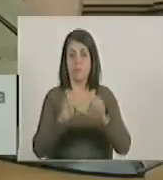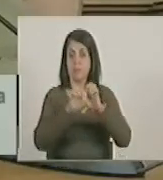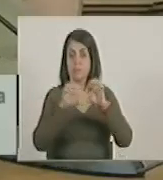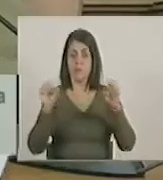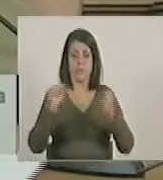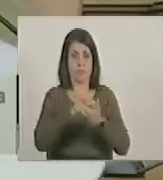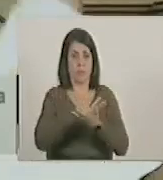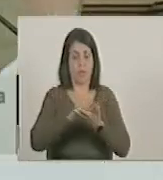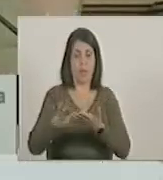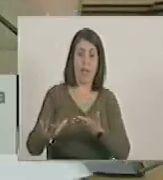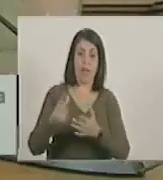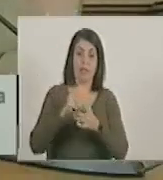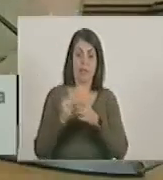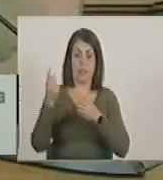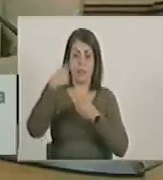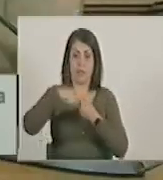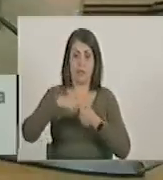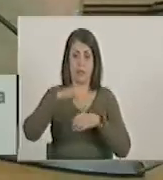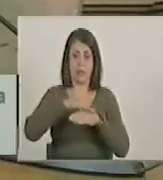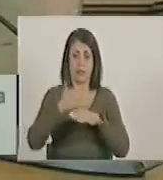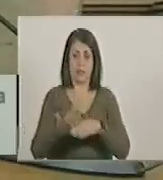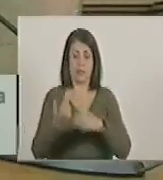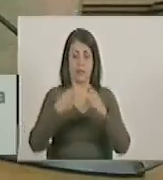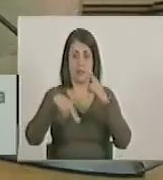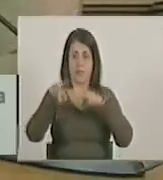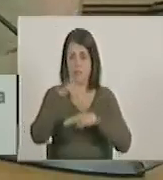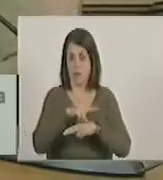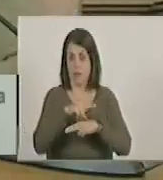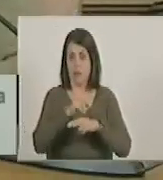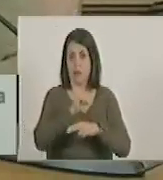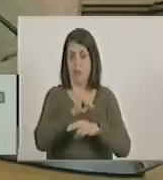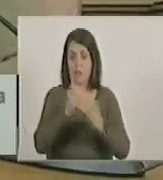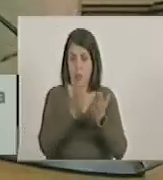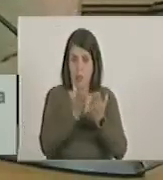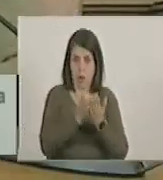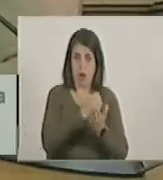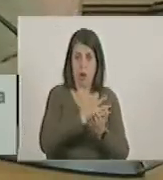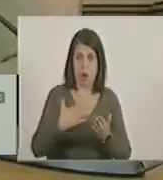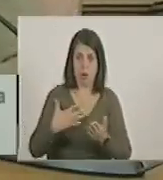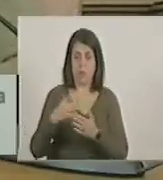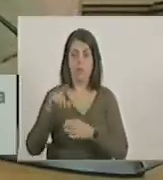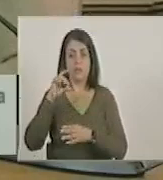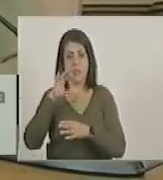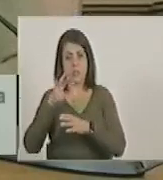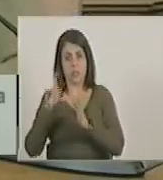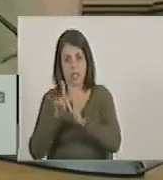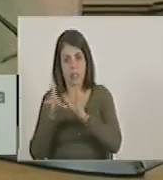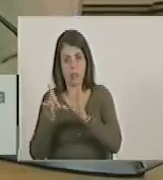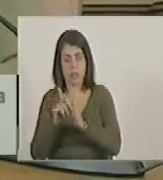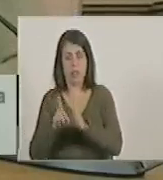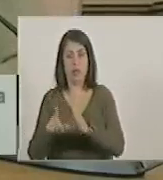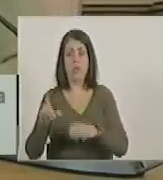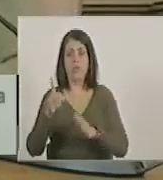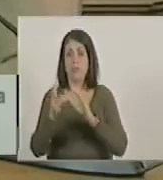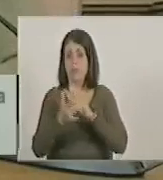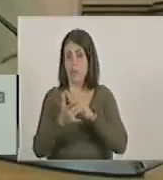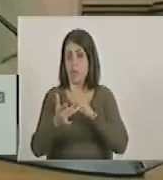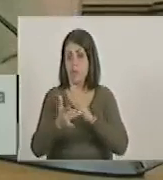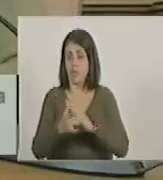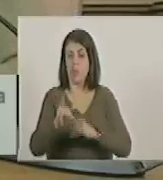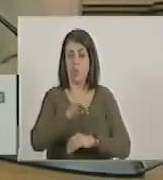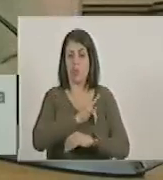educación gratuito e inclusivo en los niveles de primaria, secundaria, técnica y universitaria, sin